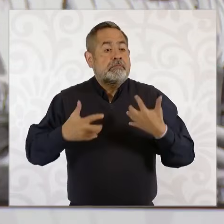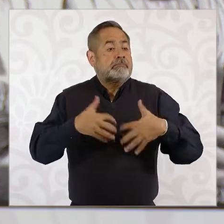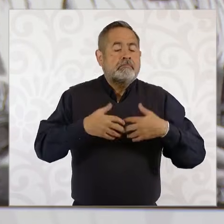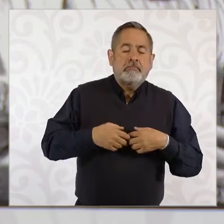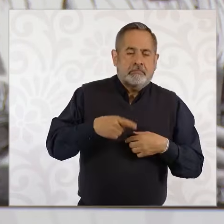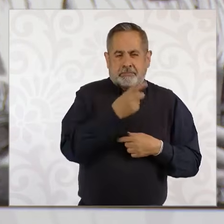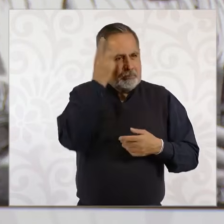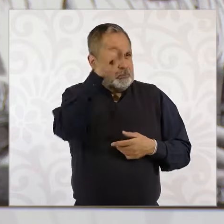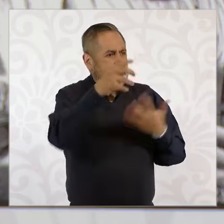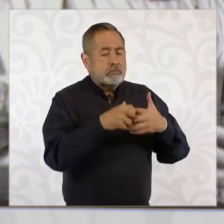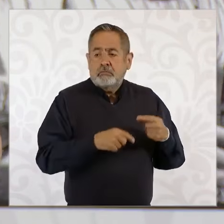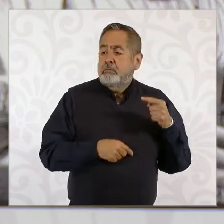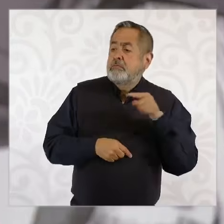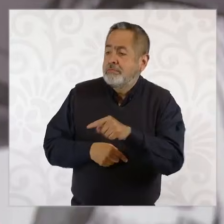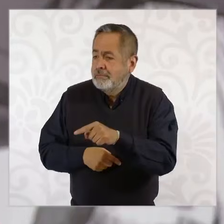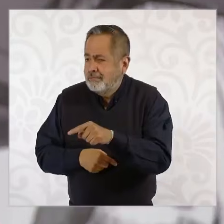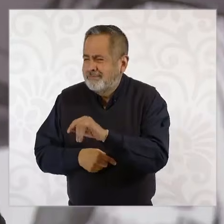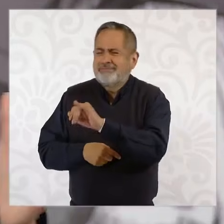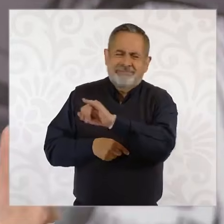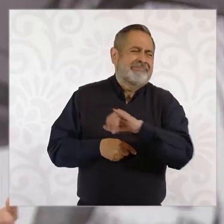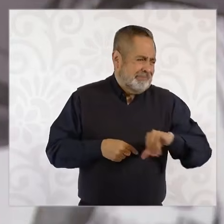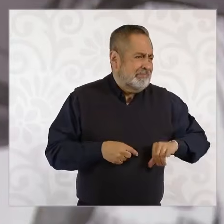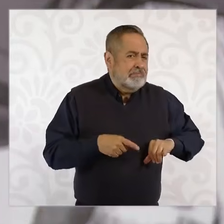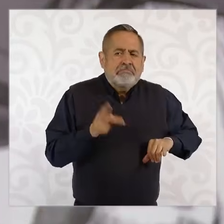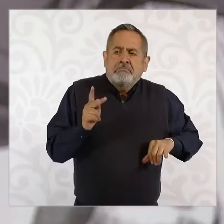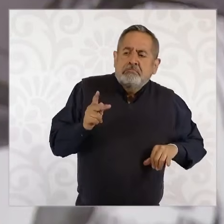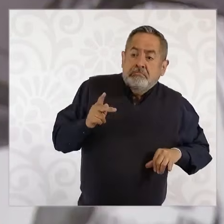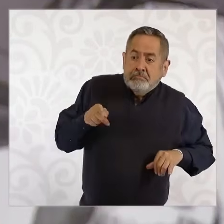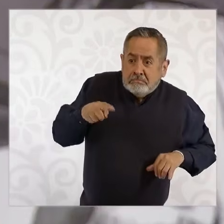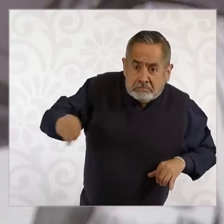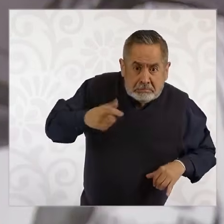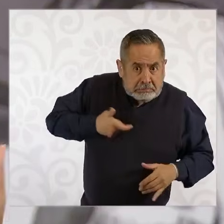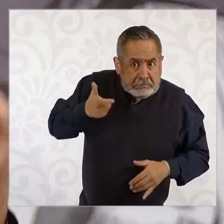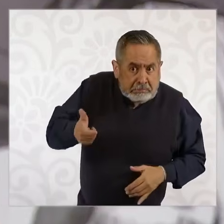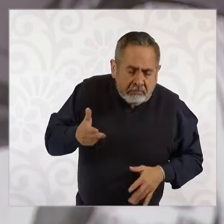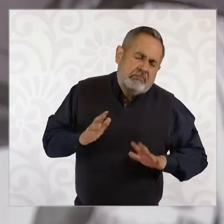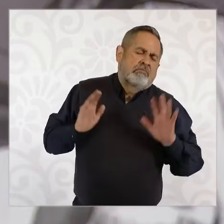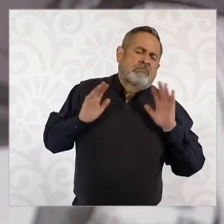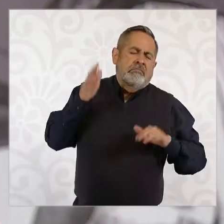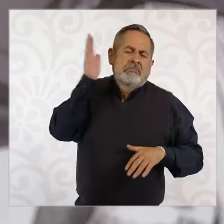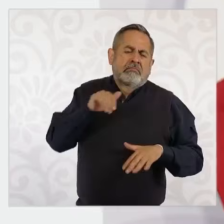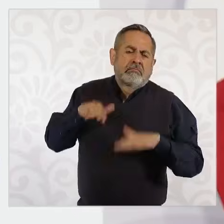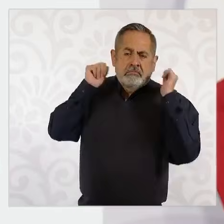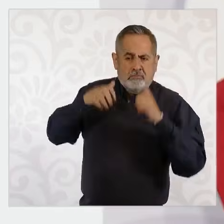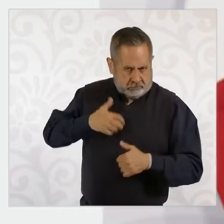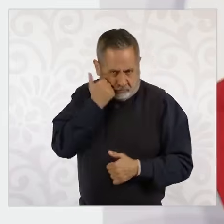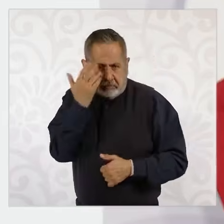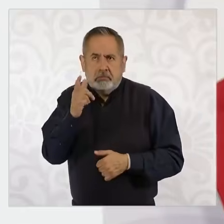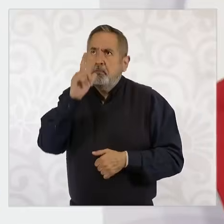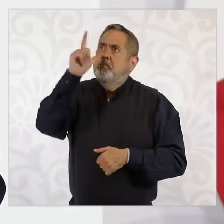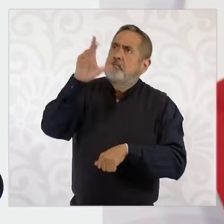interesa, pero ¿quién va a hacer el desarrollo de toda la zona para que yo pueda tener acceso a la electricidad, al agua,